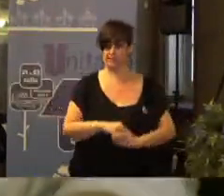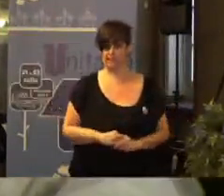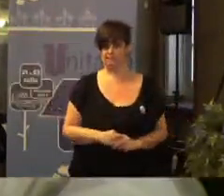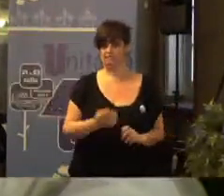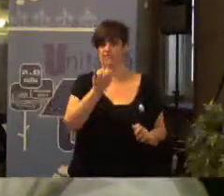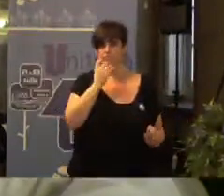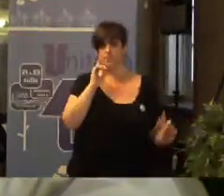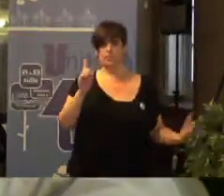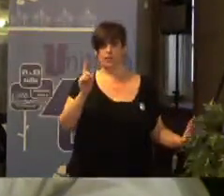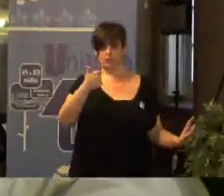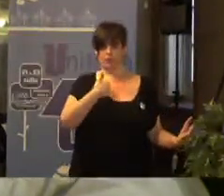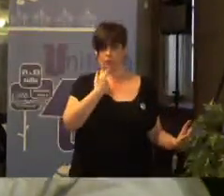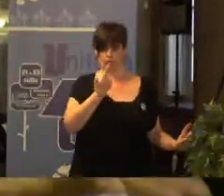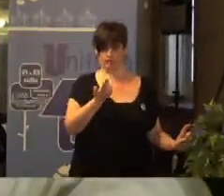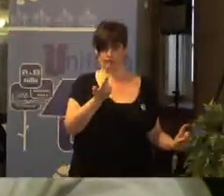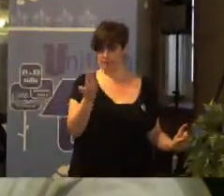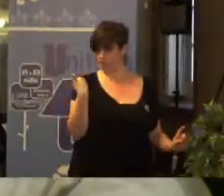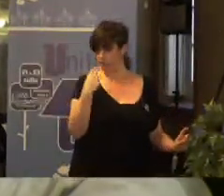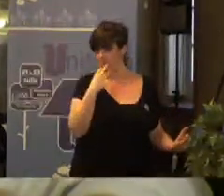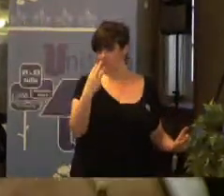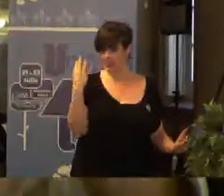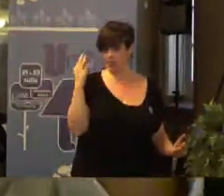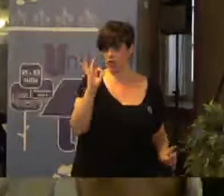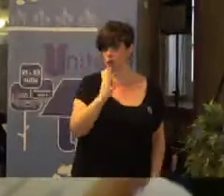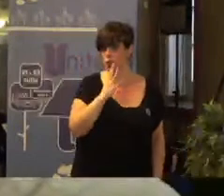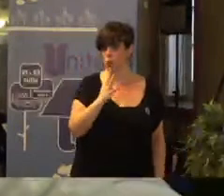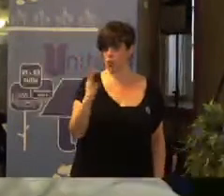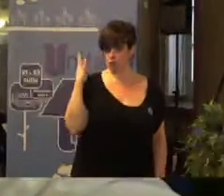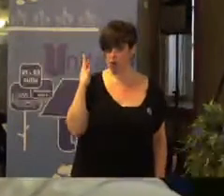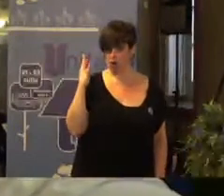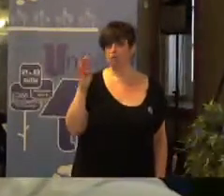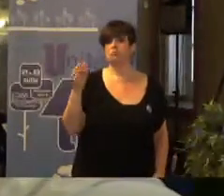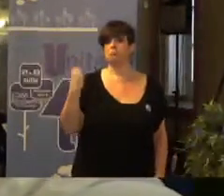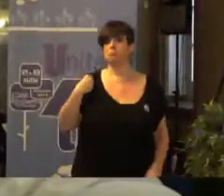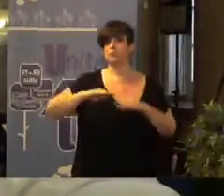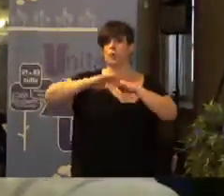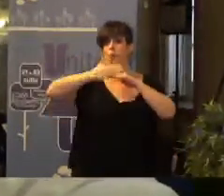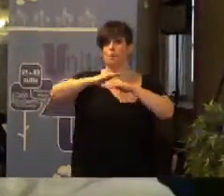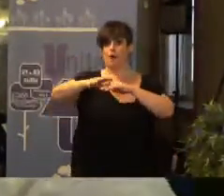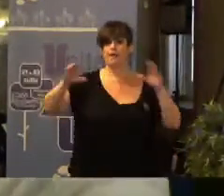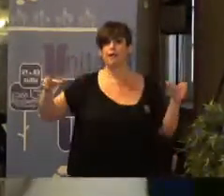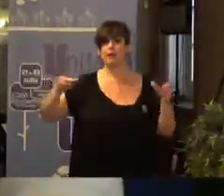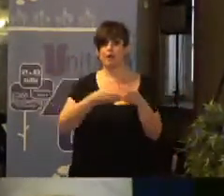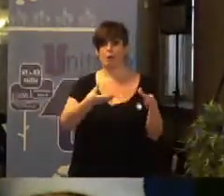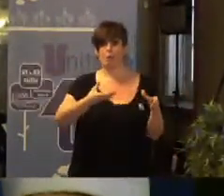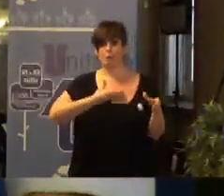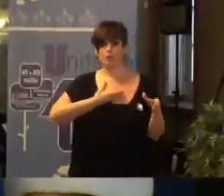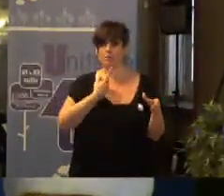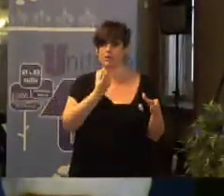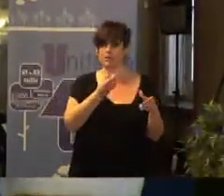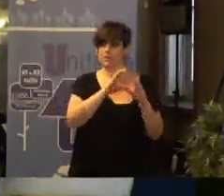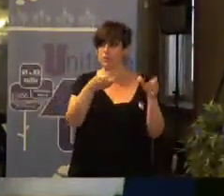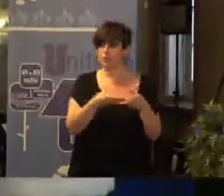decía, hai 3 anos ou 4 anos, cando foron as mareas municipais, que os partidos teñíamos que ser